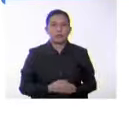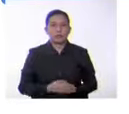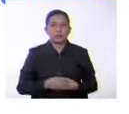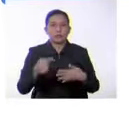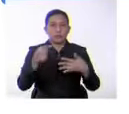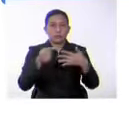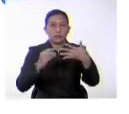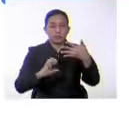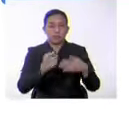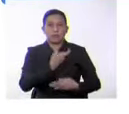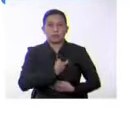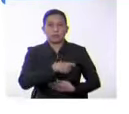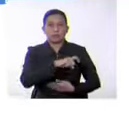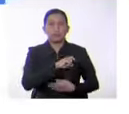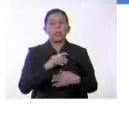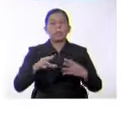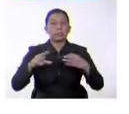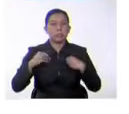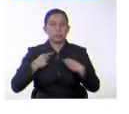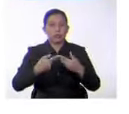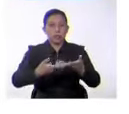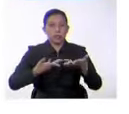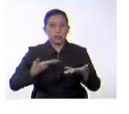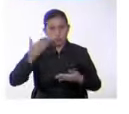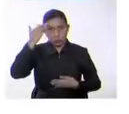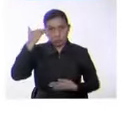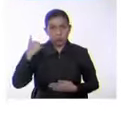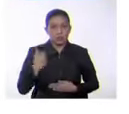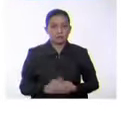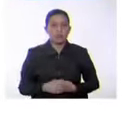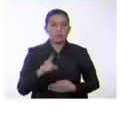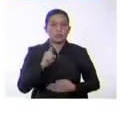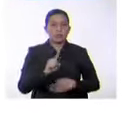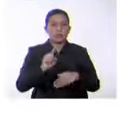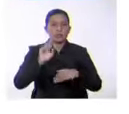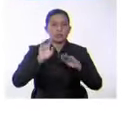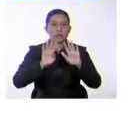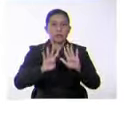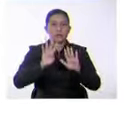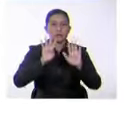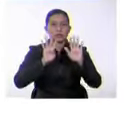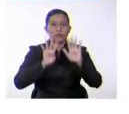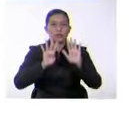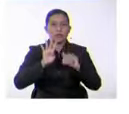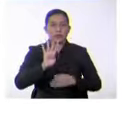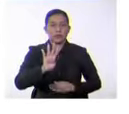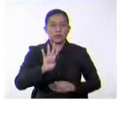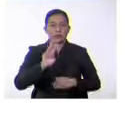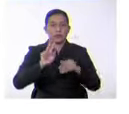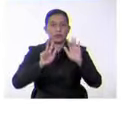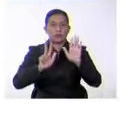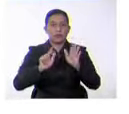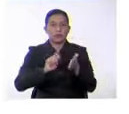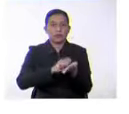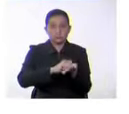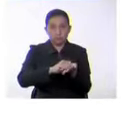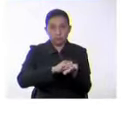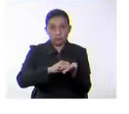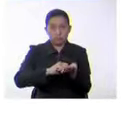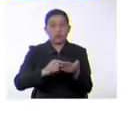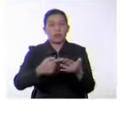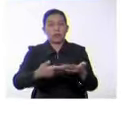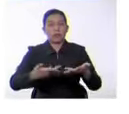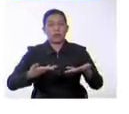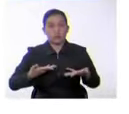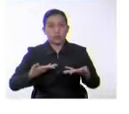mujer. En 1948, se suscribe la Declaración Universal de los Derechos